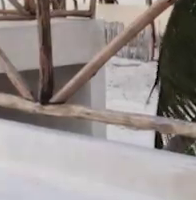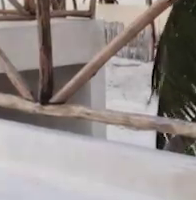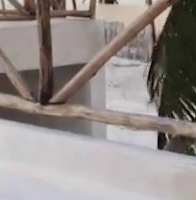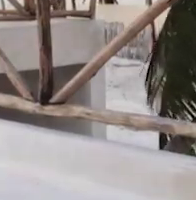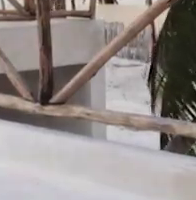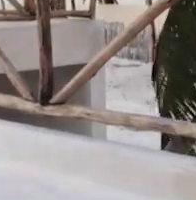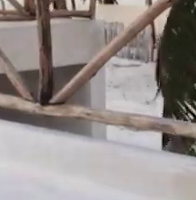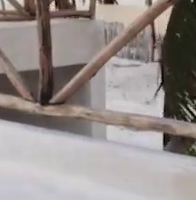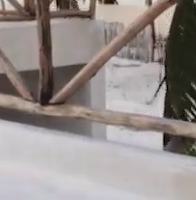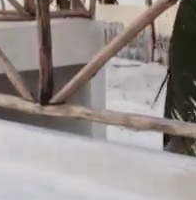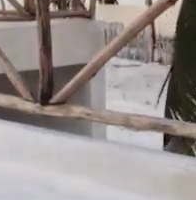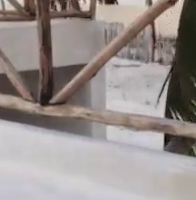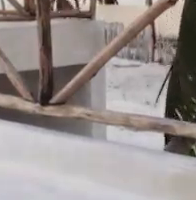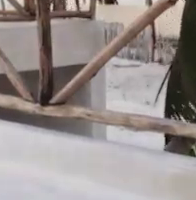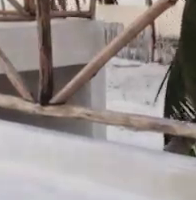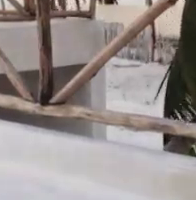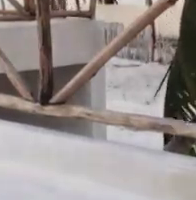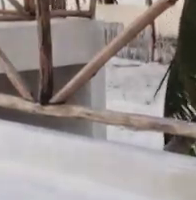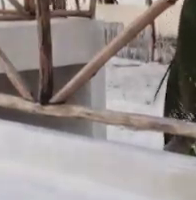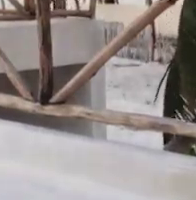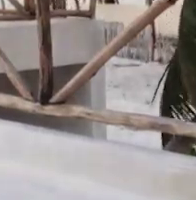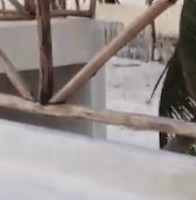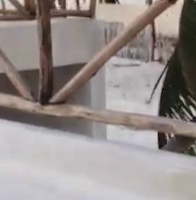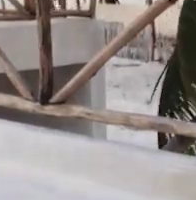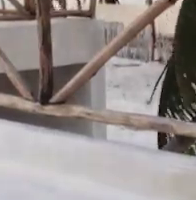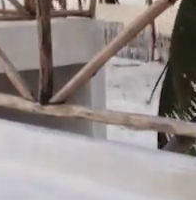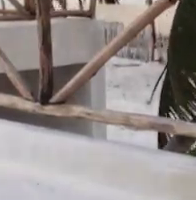Eso, descansamos. ¿Cómo vamos, amigos?